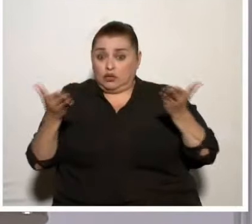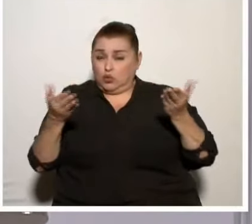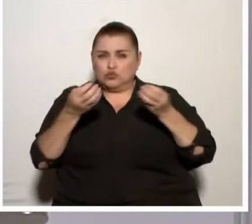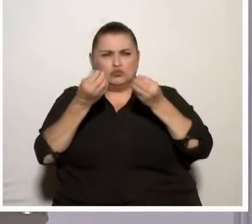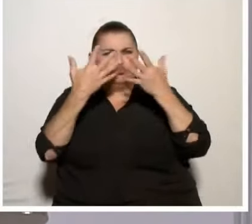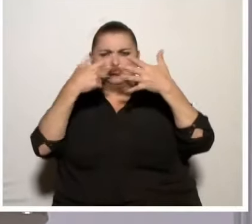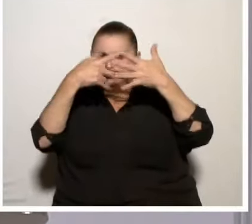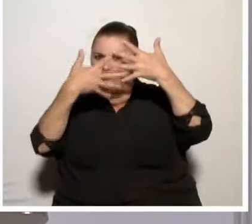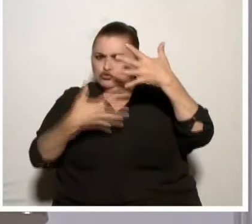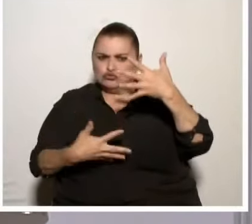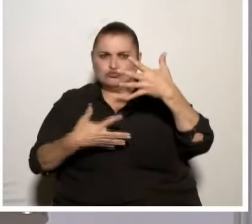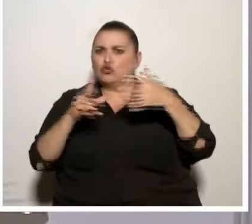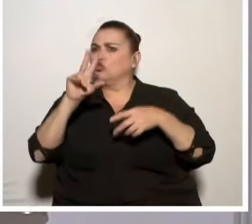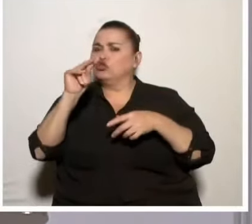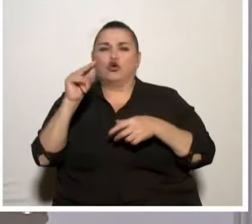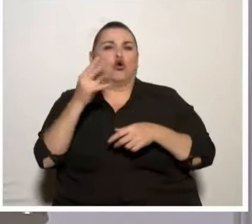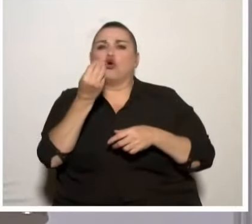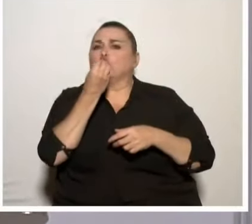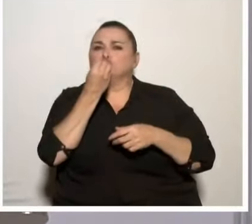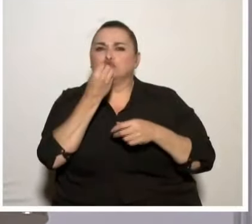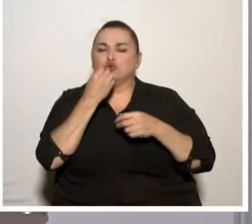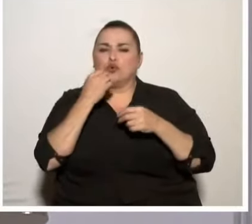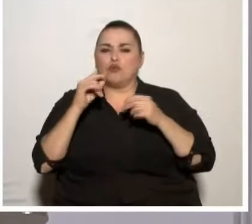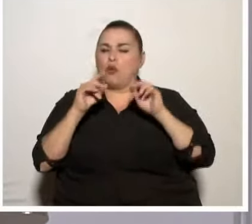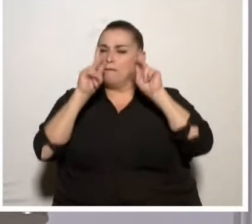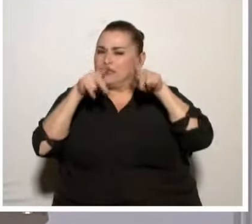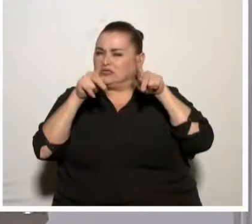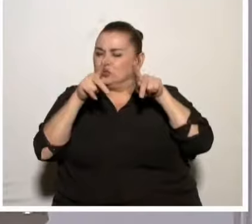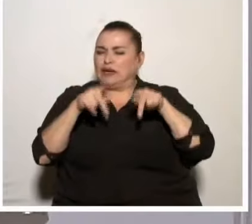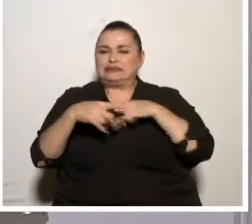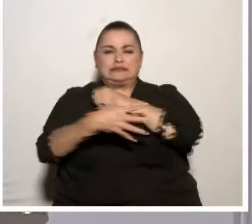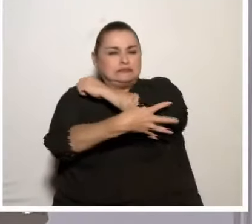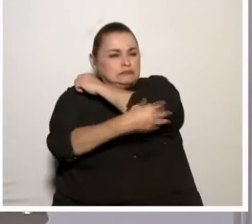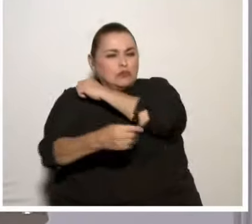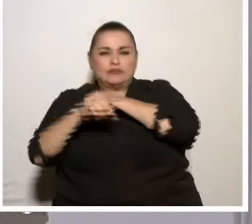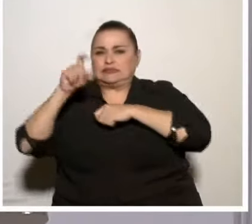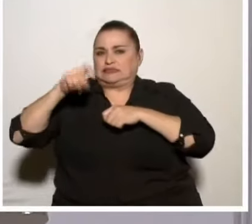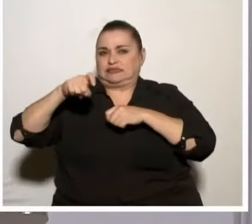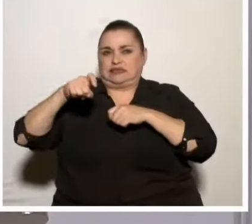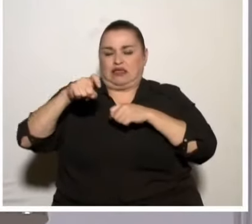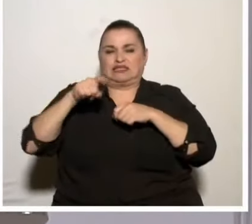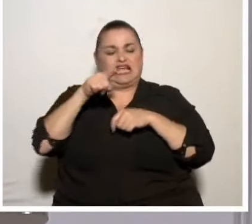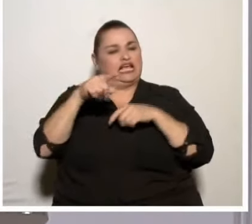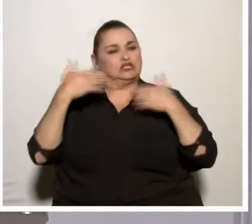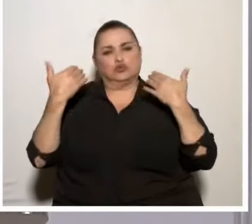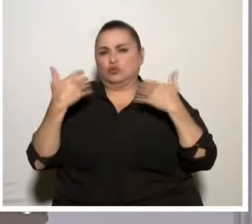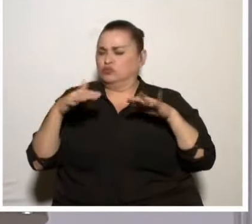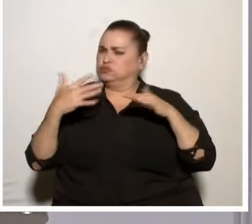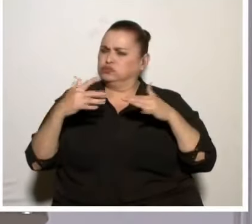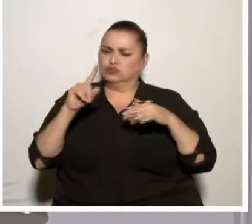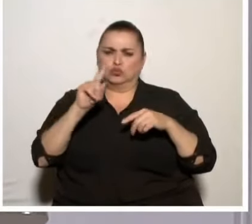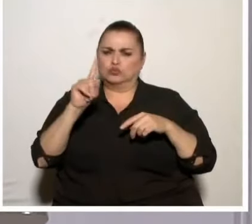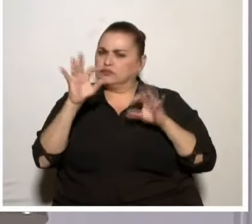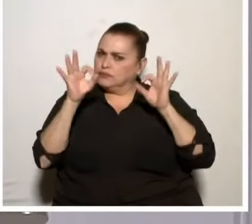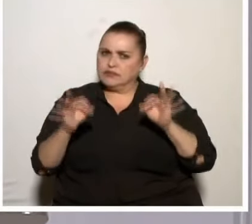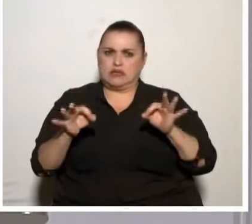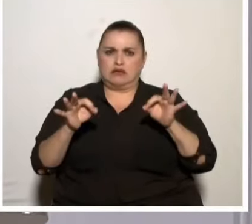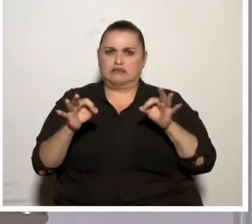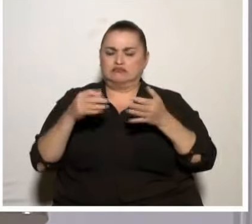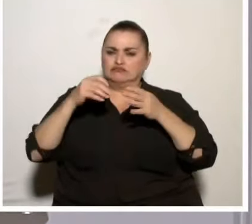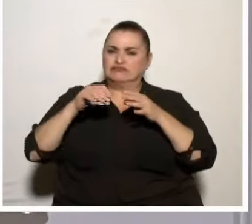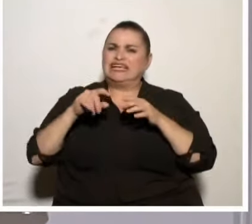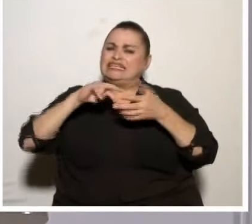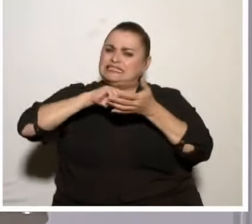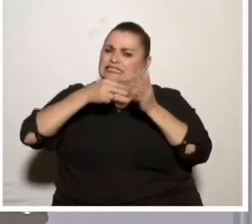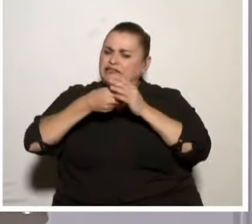de ellos no son de consumo de las clases más necesitadas. Y eso es una barbaridad, porque estamos dejando